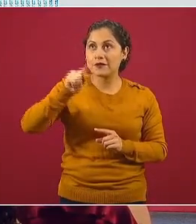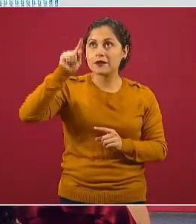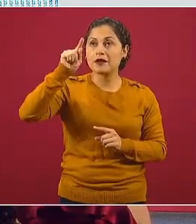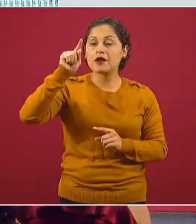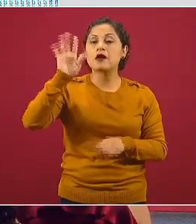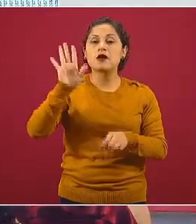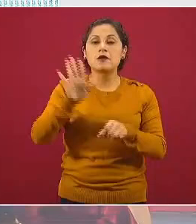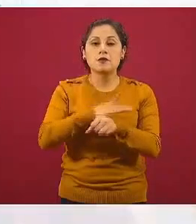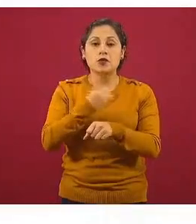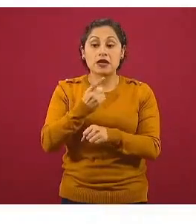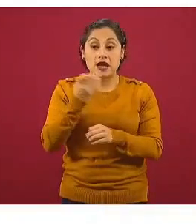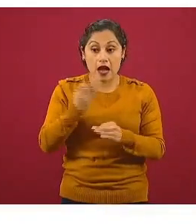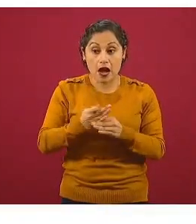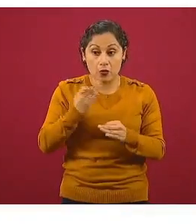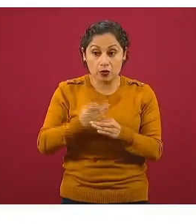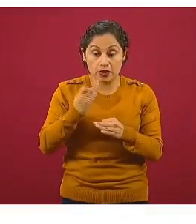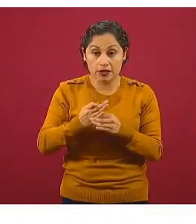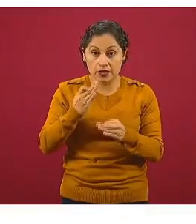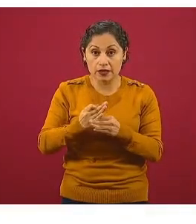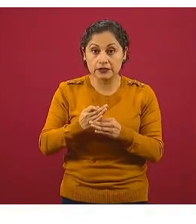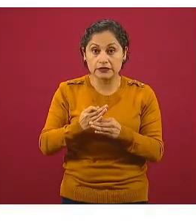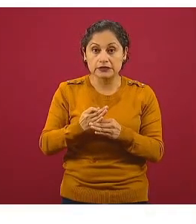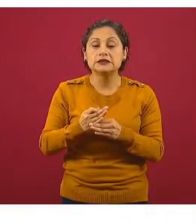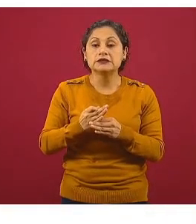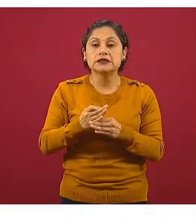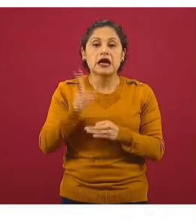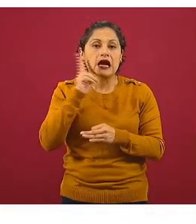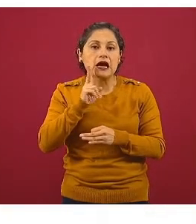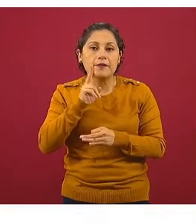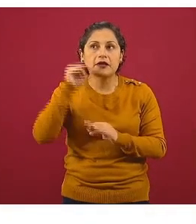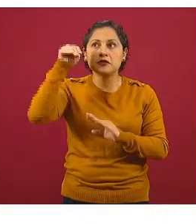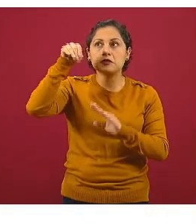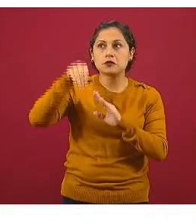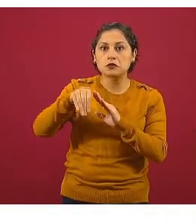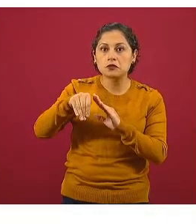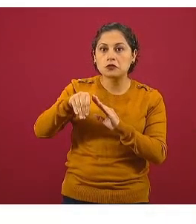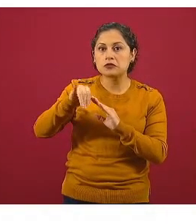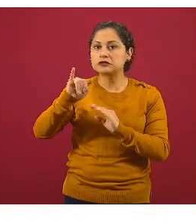definir claramente si empieza o no en descenso. La siguiente.